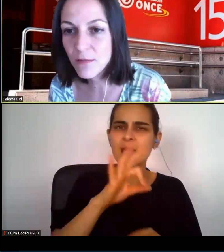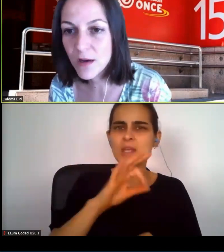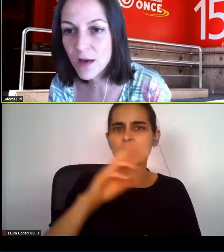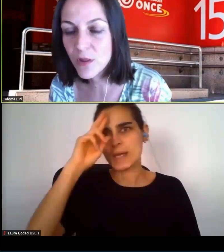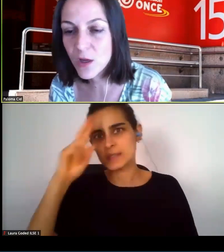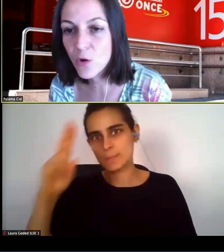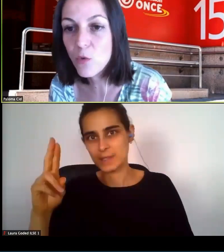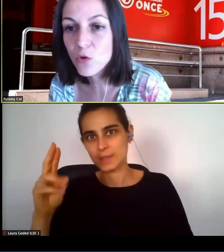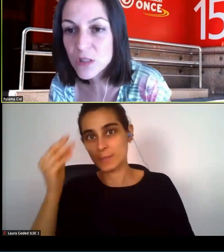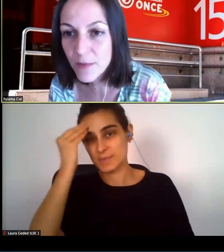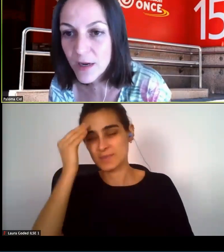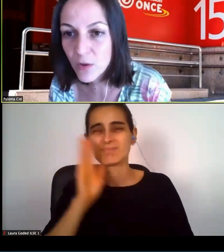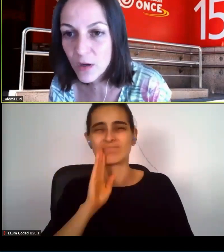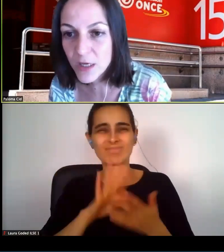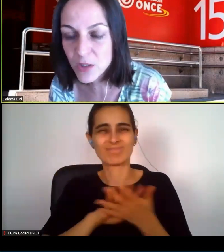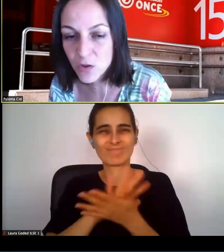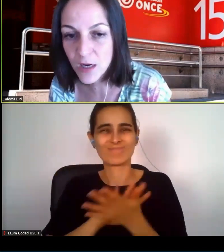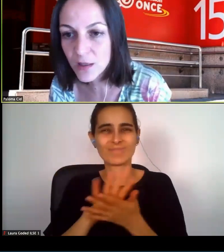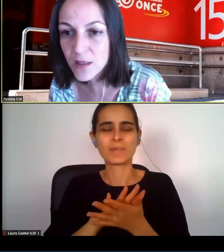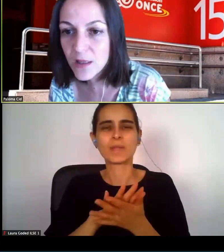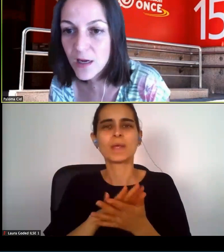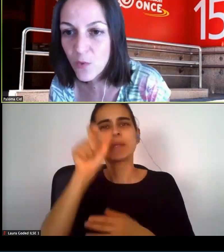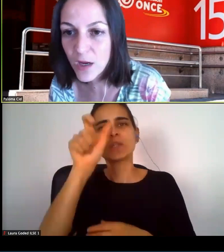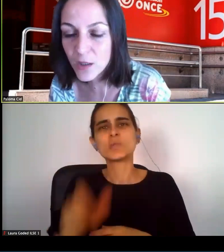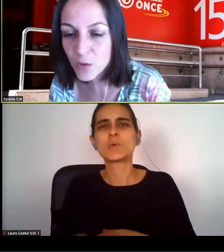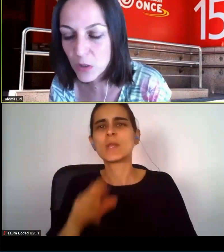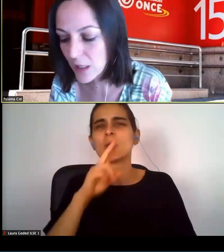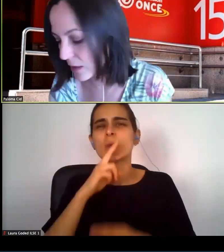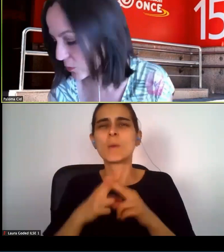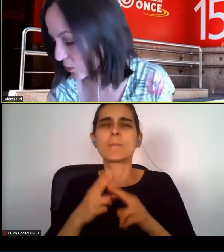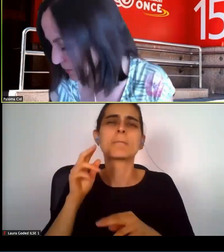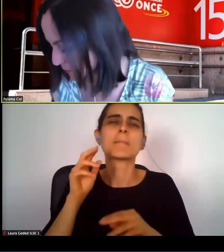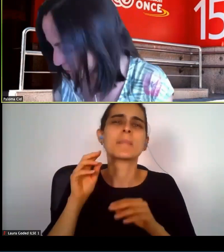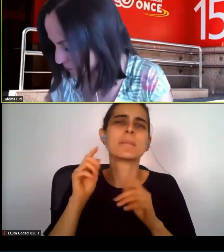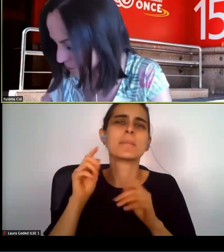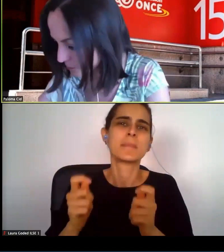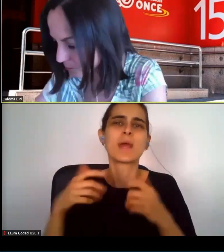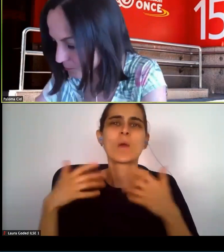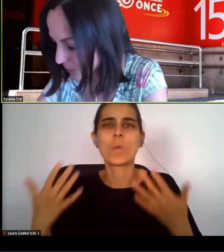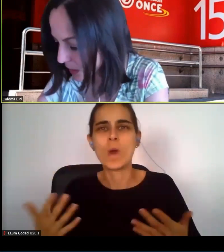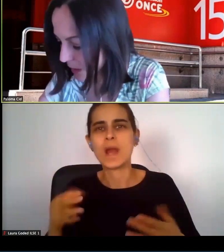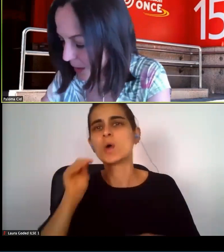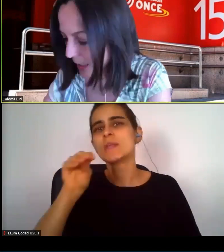hemos hablado de cómo llamar a una persona y del lenguaje que utilizamos.